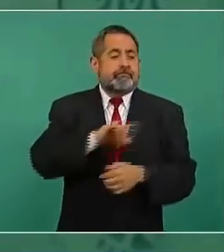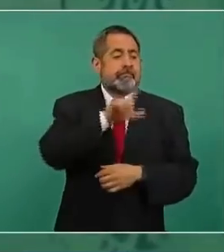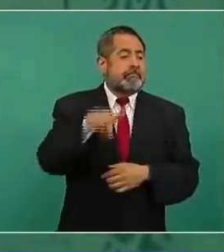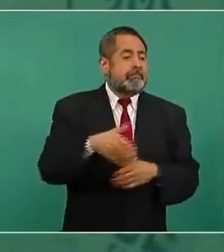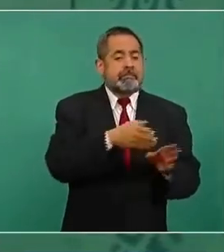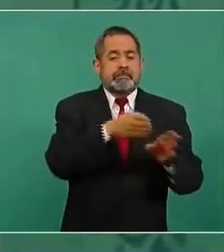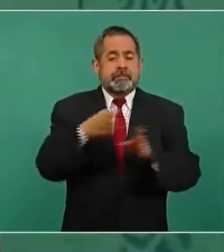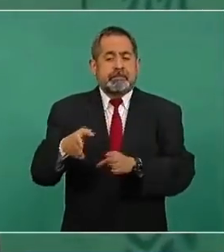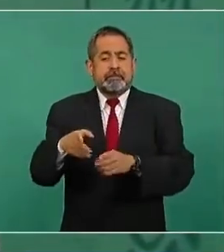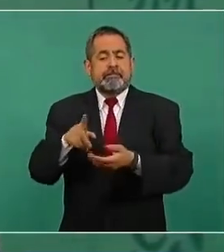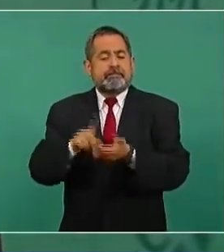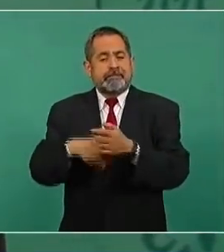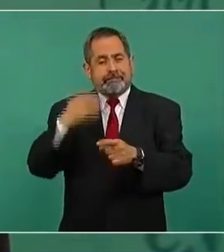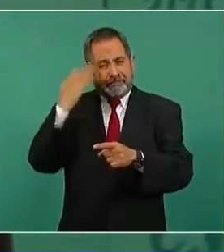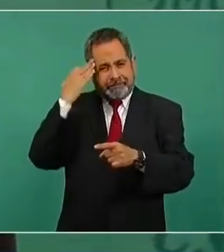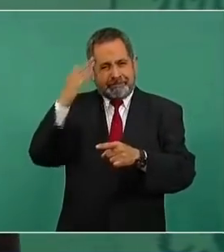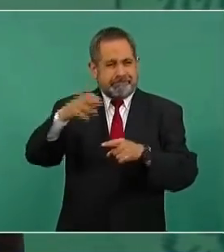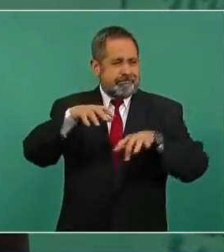pues